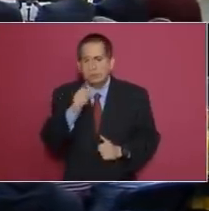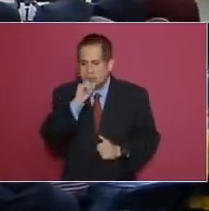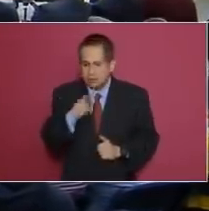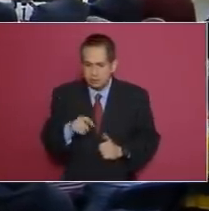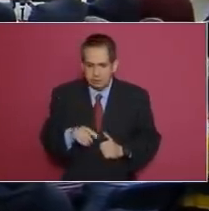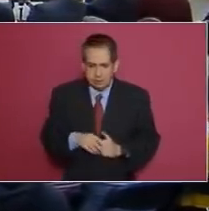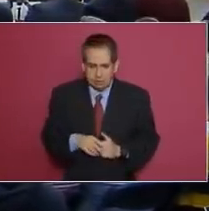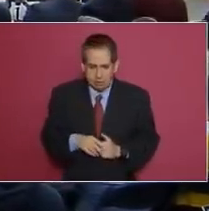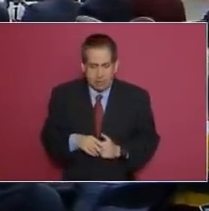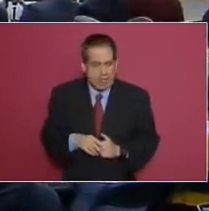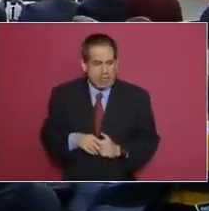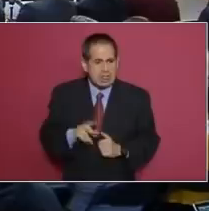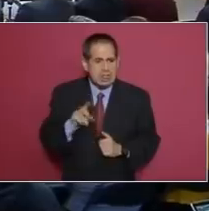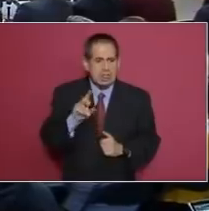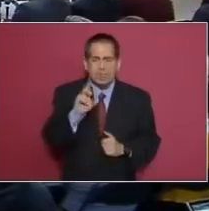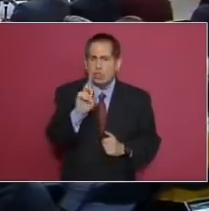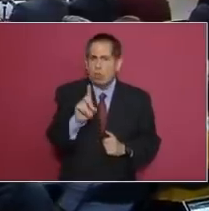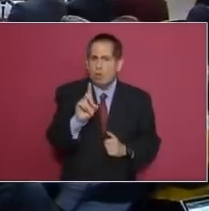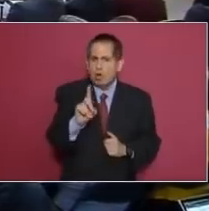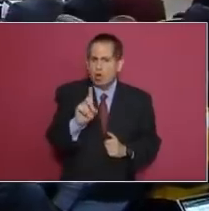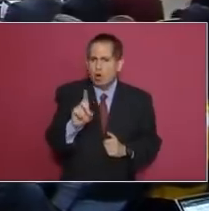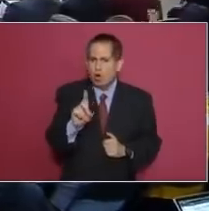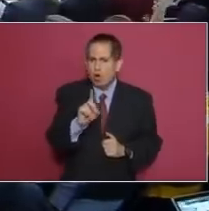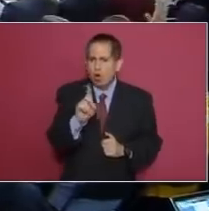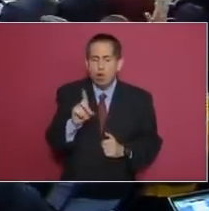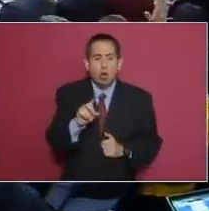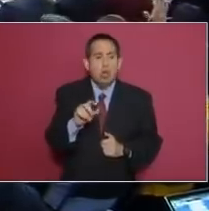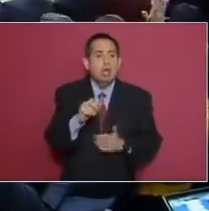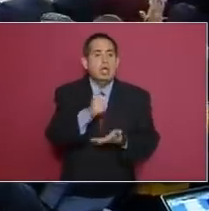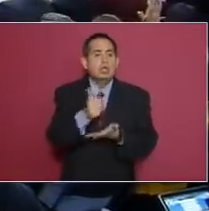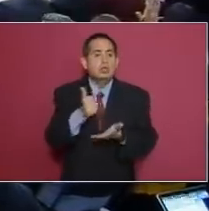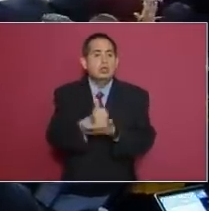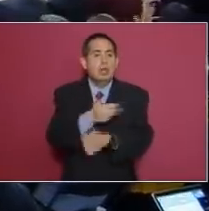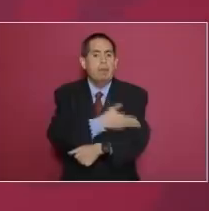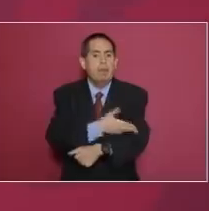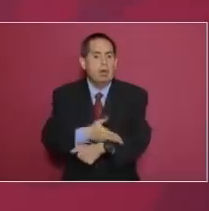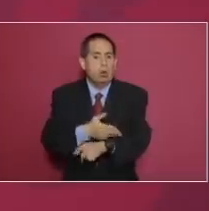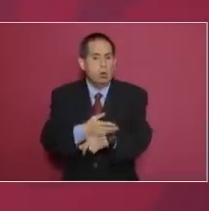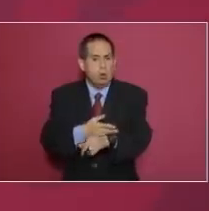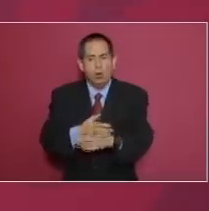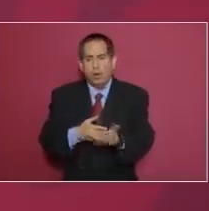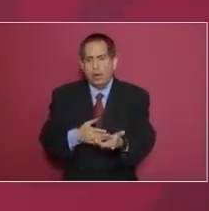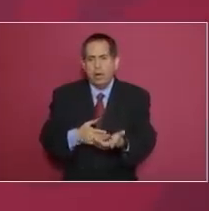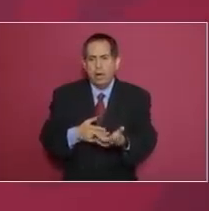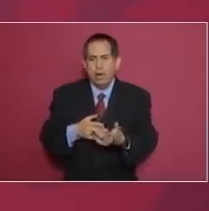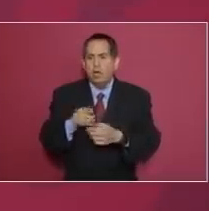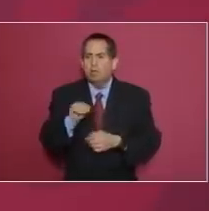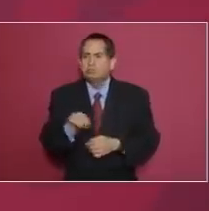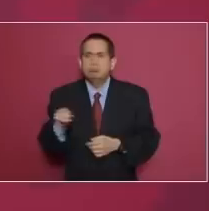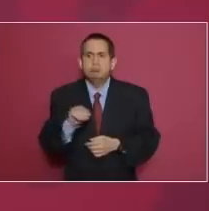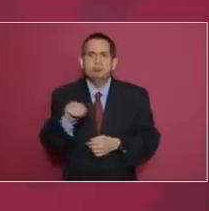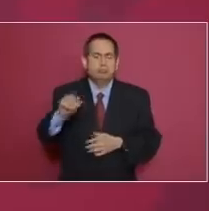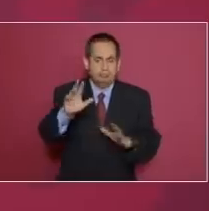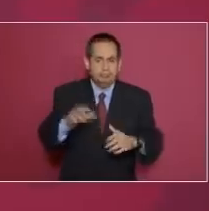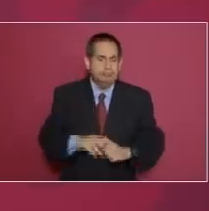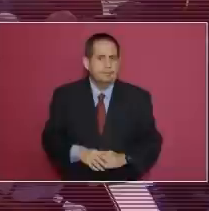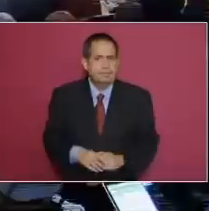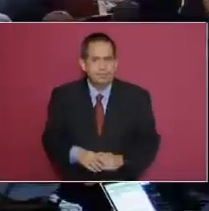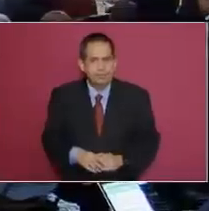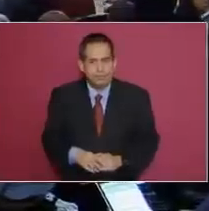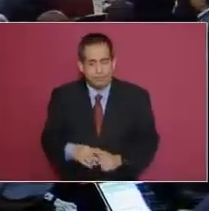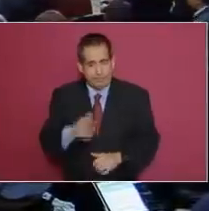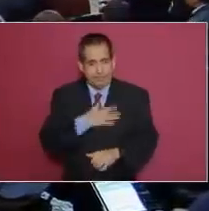y el domingo vamos a estar en Ciudad Madero, entonces tenemos gira. Sí,